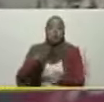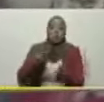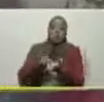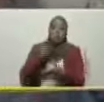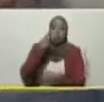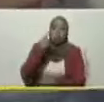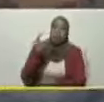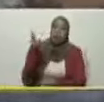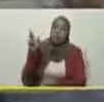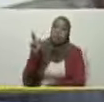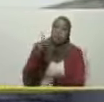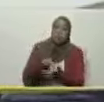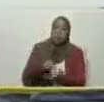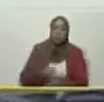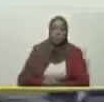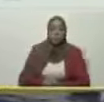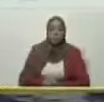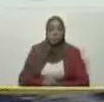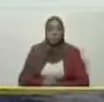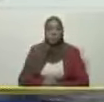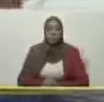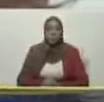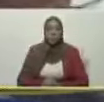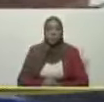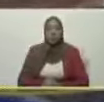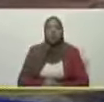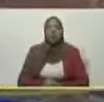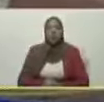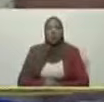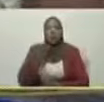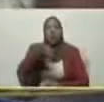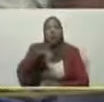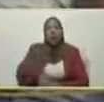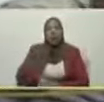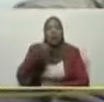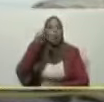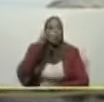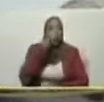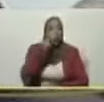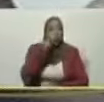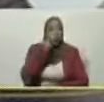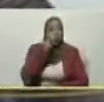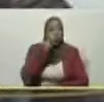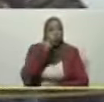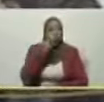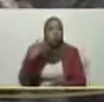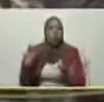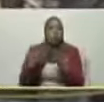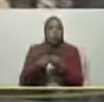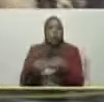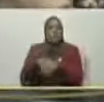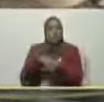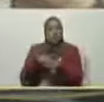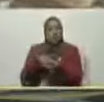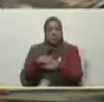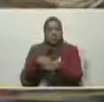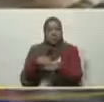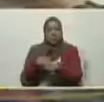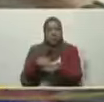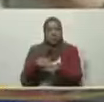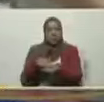almirante Ceballos Hichazo, padrino del estado Sucre, compañeras ministras.